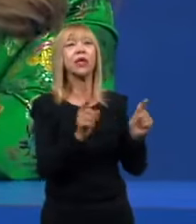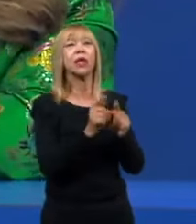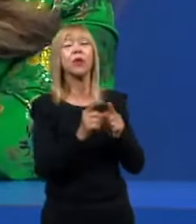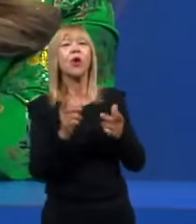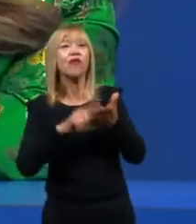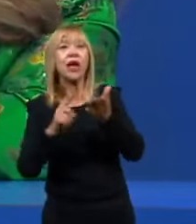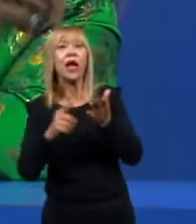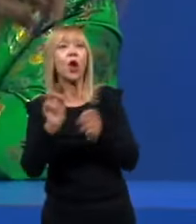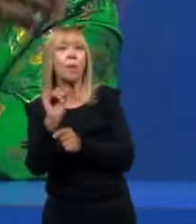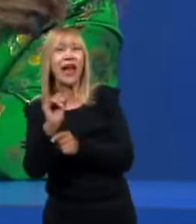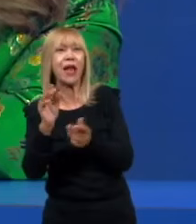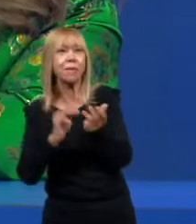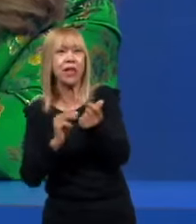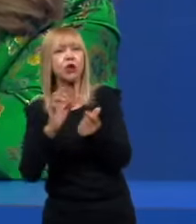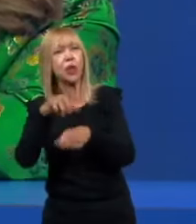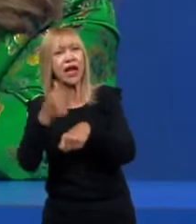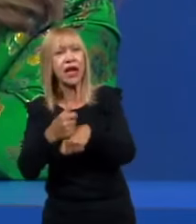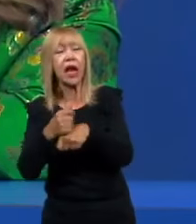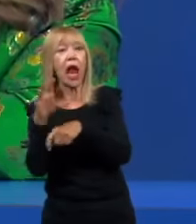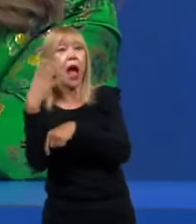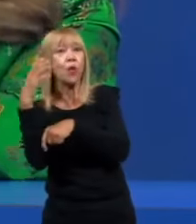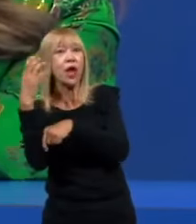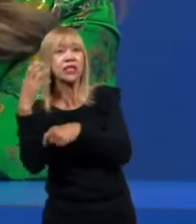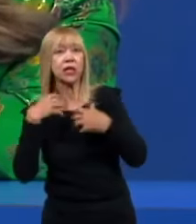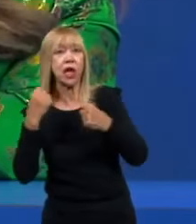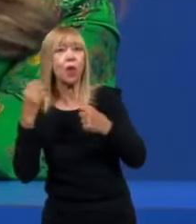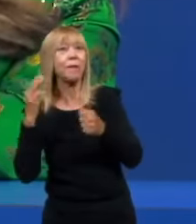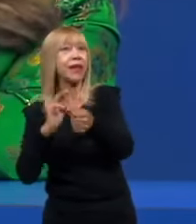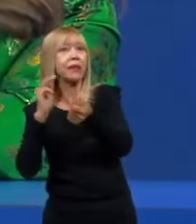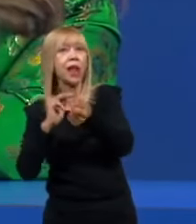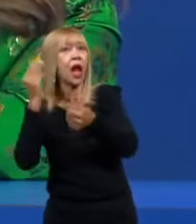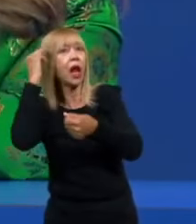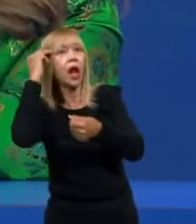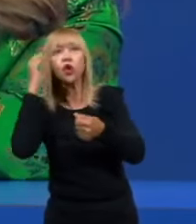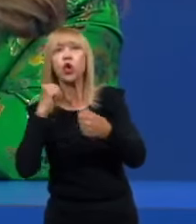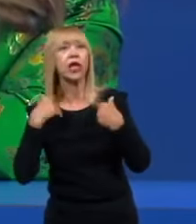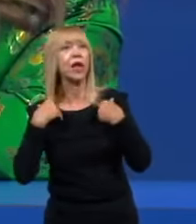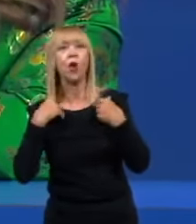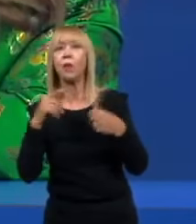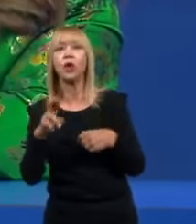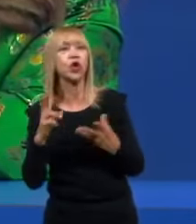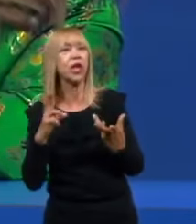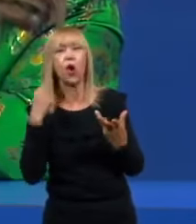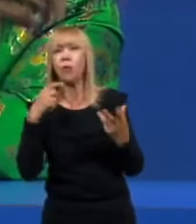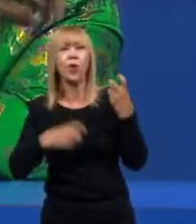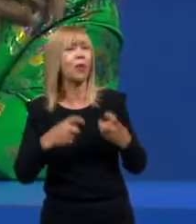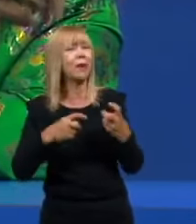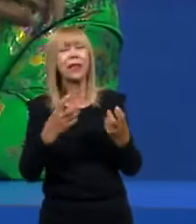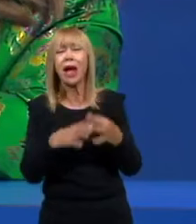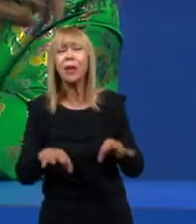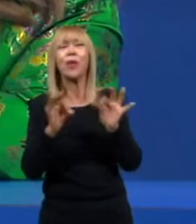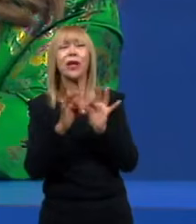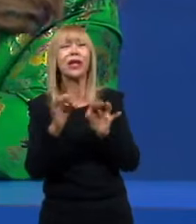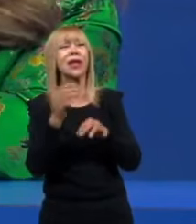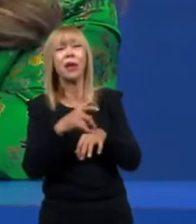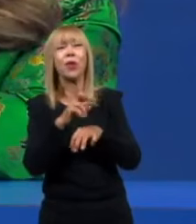a los planes médicos. Voy a crear ambulancias de salud mental que no tenemos en Puerto Rico para atender un problema que es tan medular en la isla